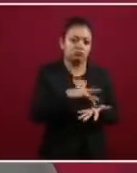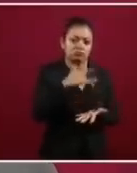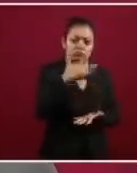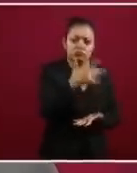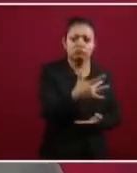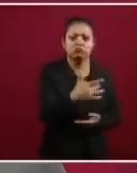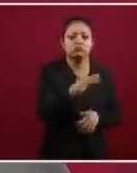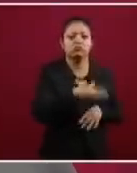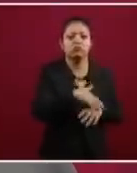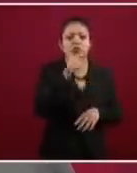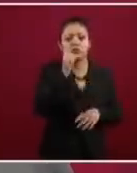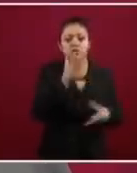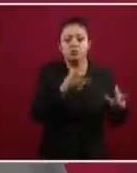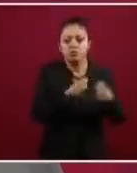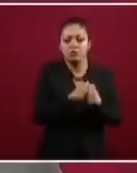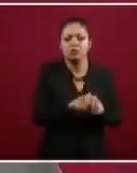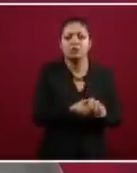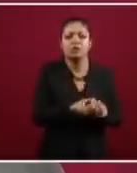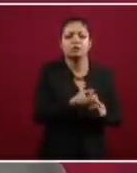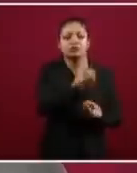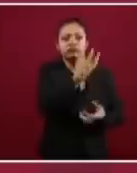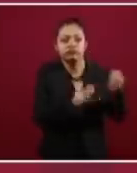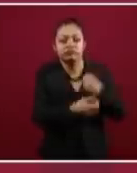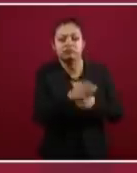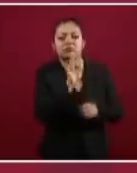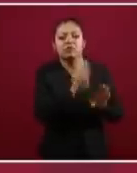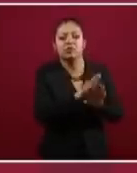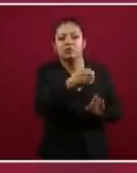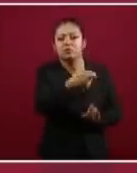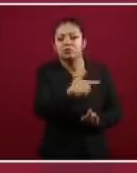este acompañamiento y la asesoría.